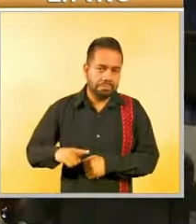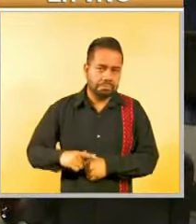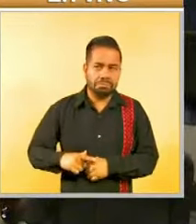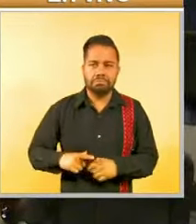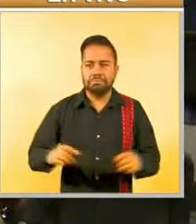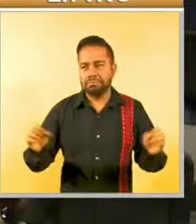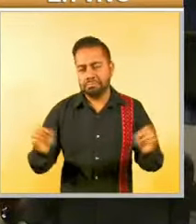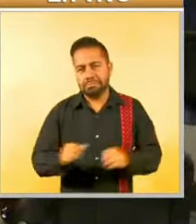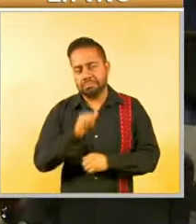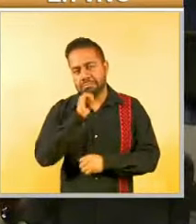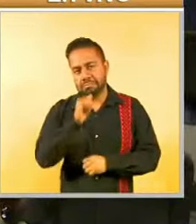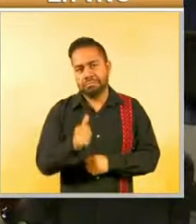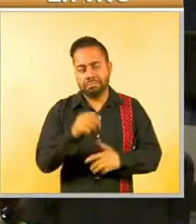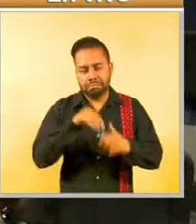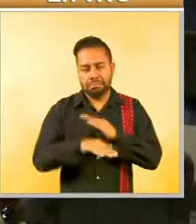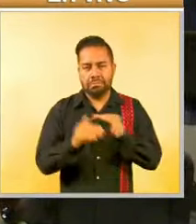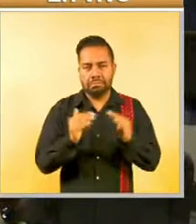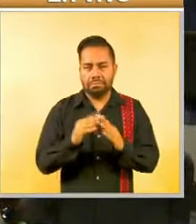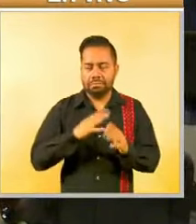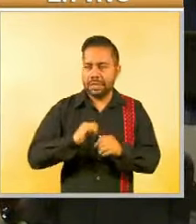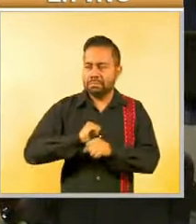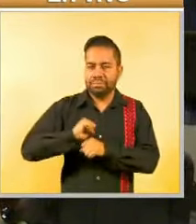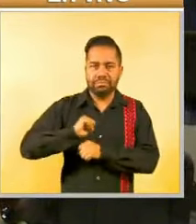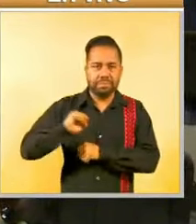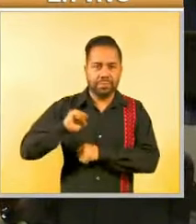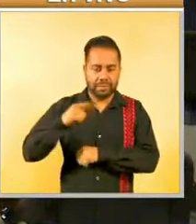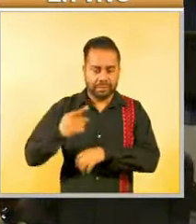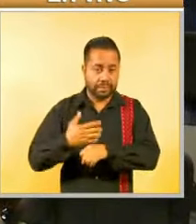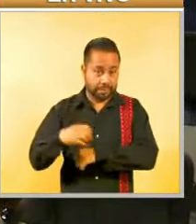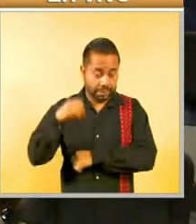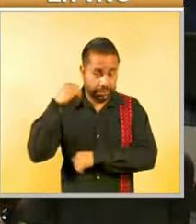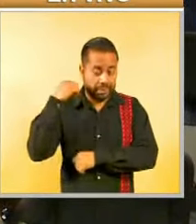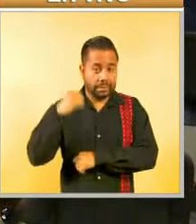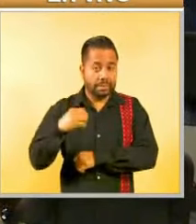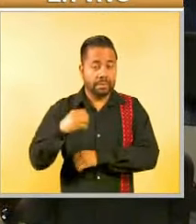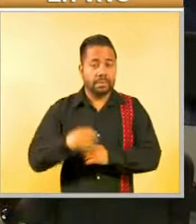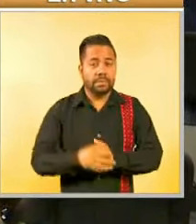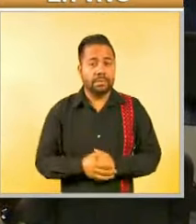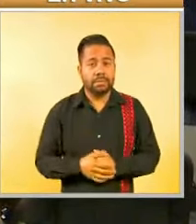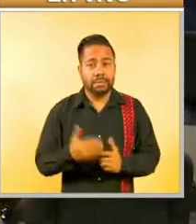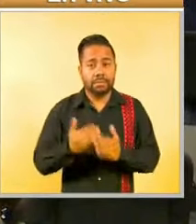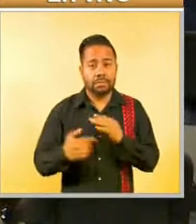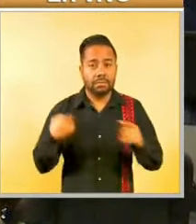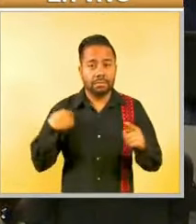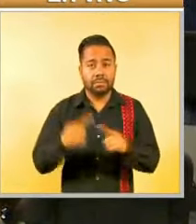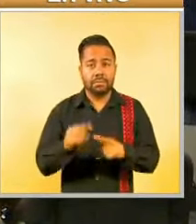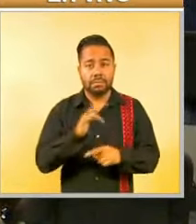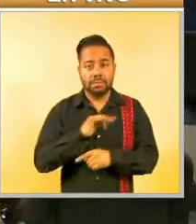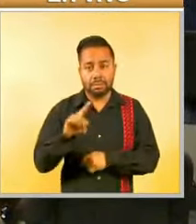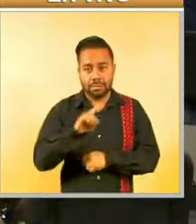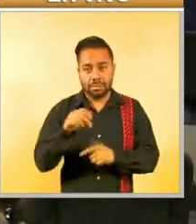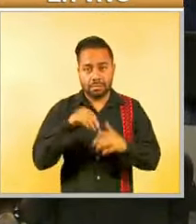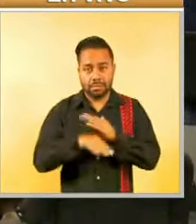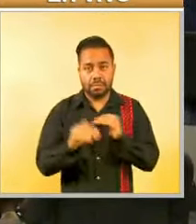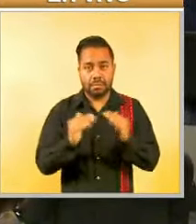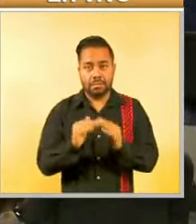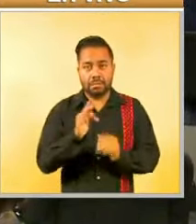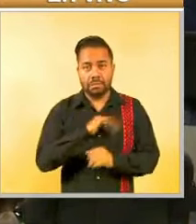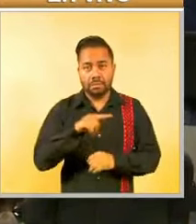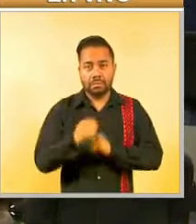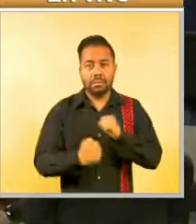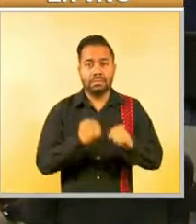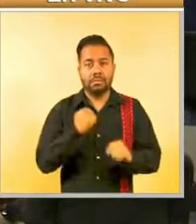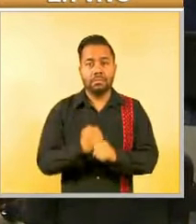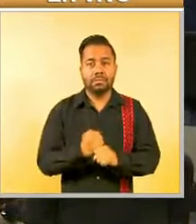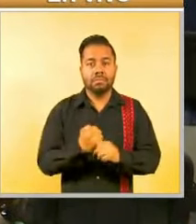una cantidad los cateos están elevando constantemente aquí en el estado y a la fecha llevamos arriba de 100 cateos en lo que va del año